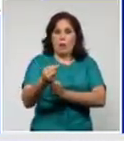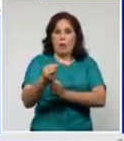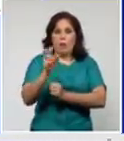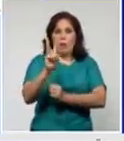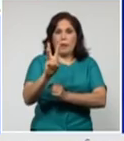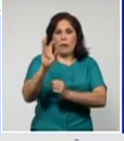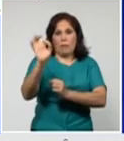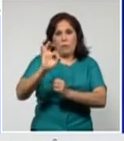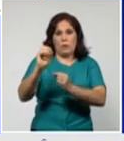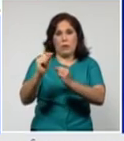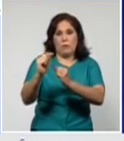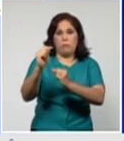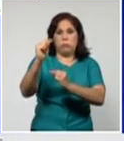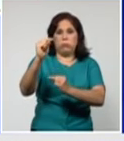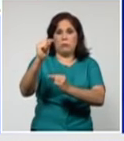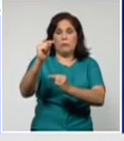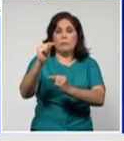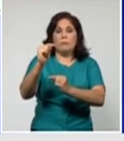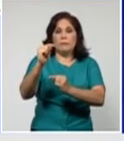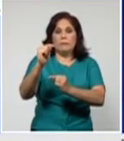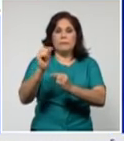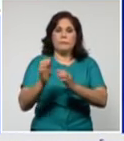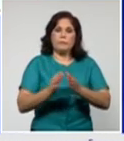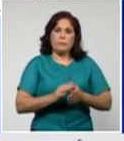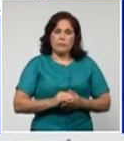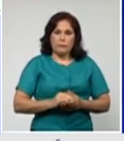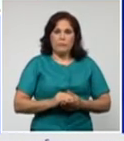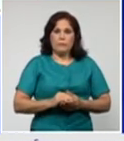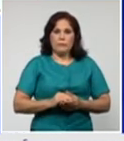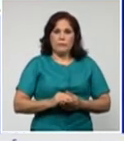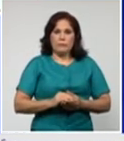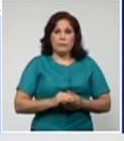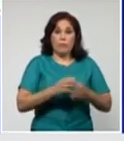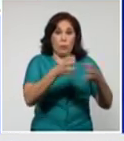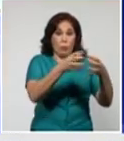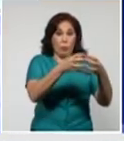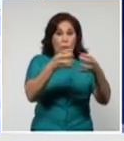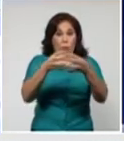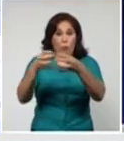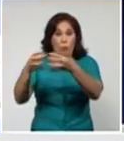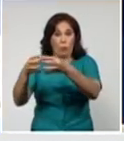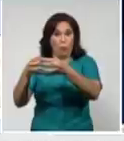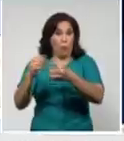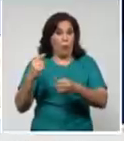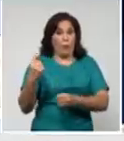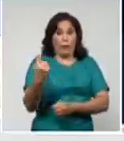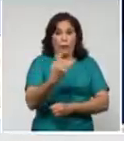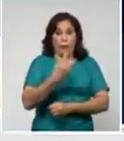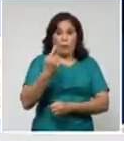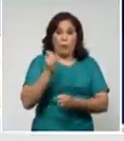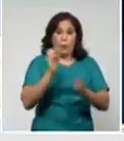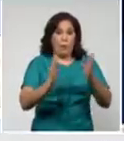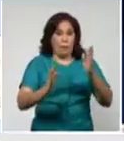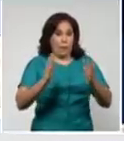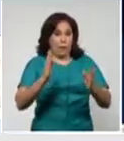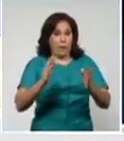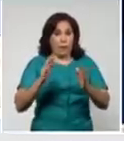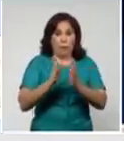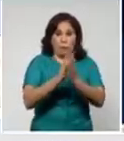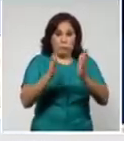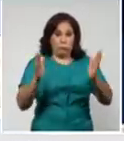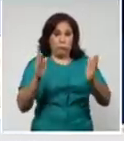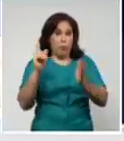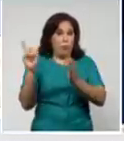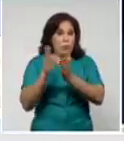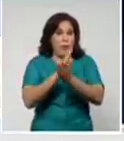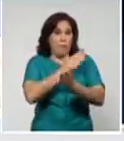53,3%. Ahora, cuando vamos a los grupos, ya de todo este periodo, pues realmente vemos